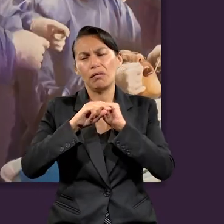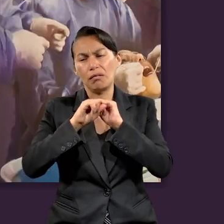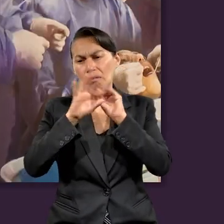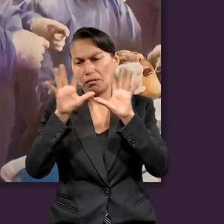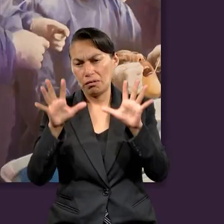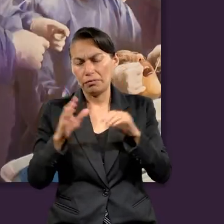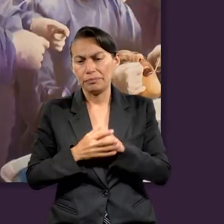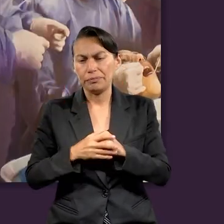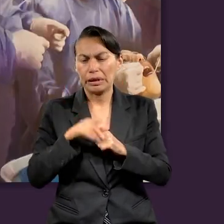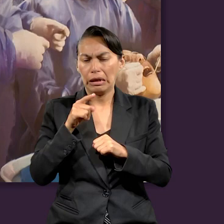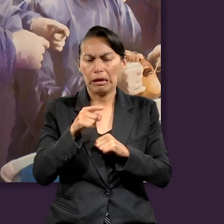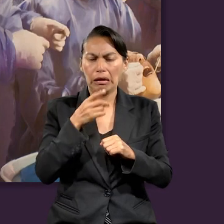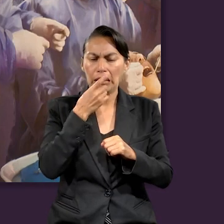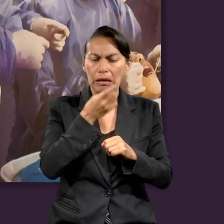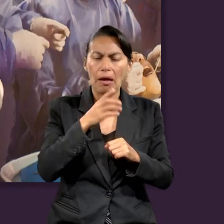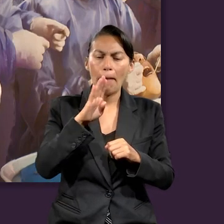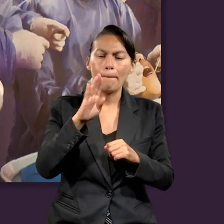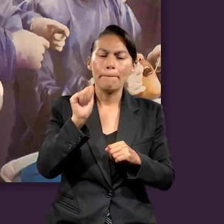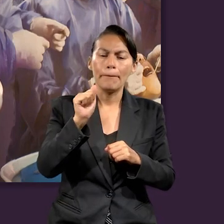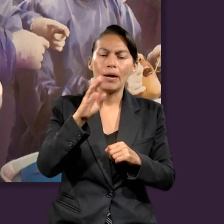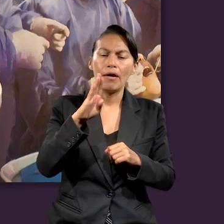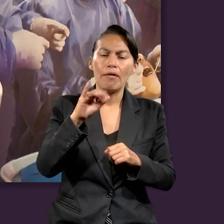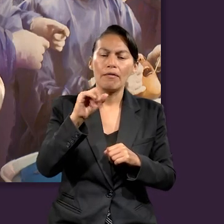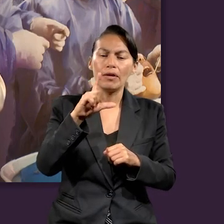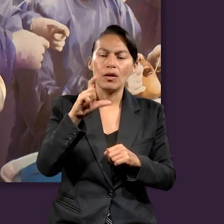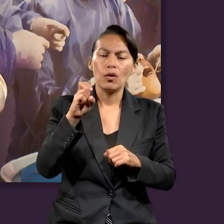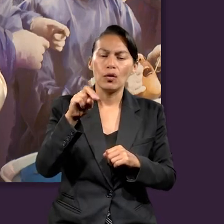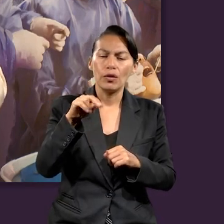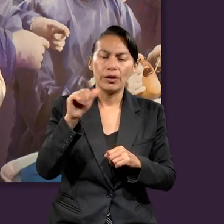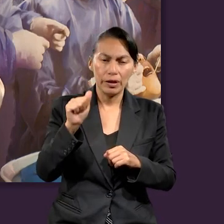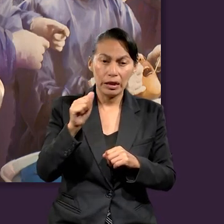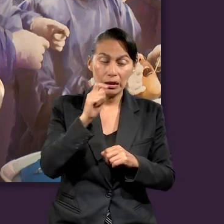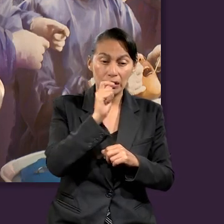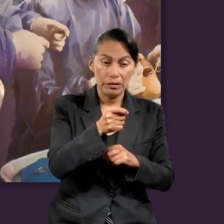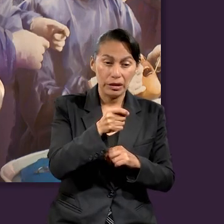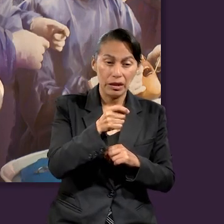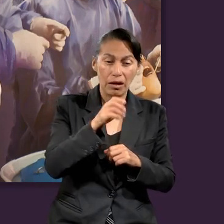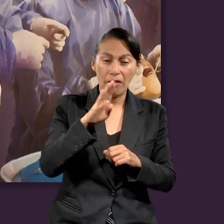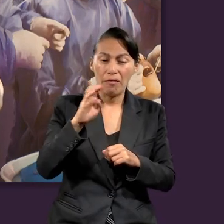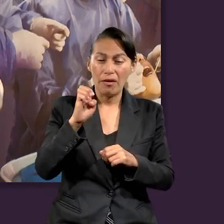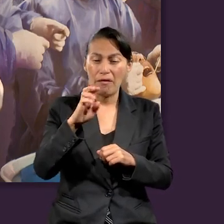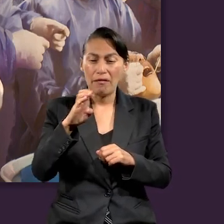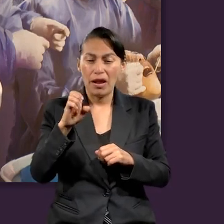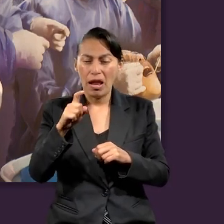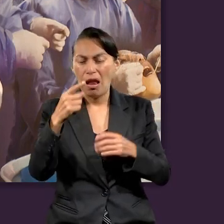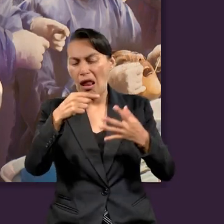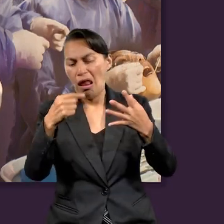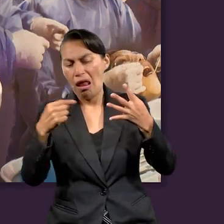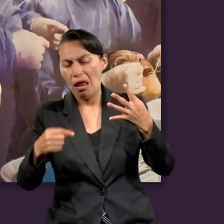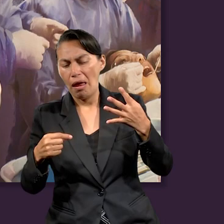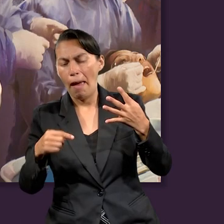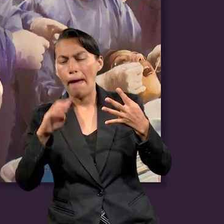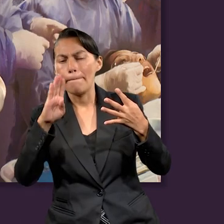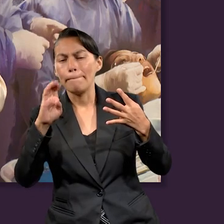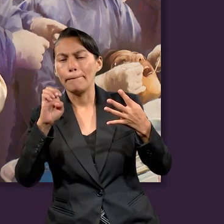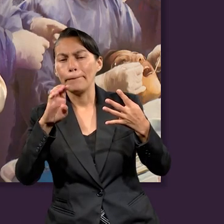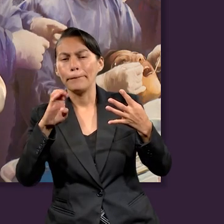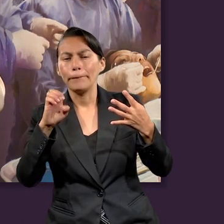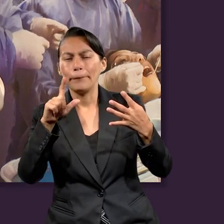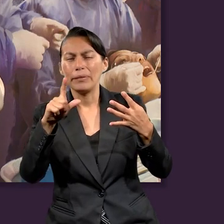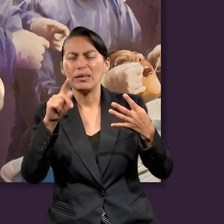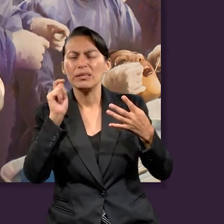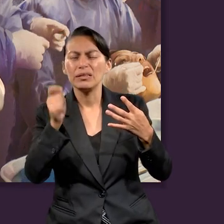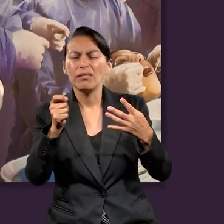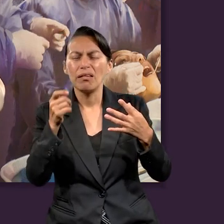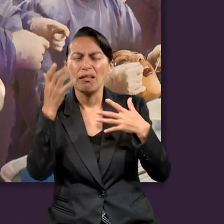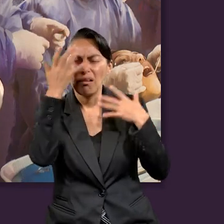comienza diciendo sobre el origen de lo que es Babilonia. Babilonia viene del término Babel y Babel significa confusión. Recordando la